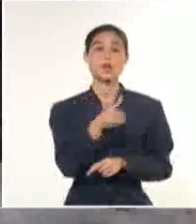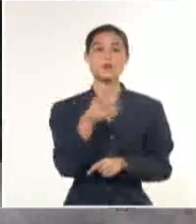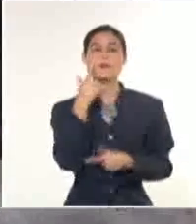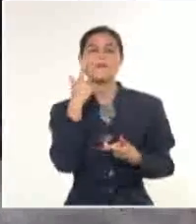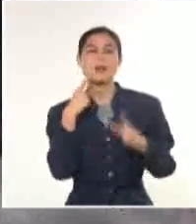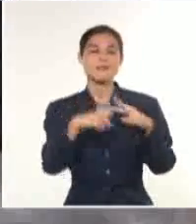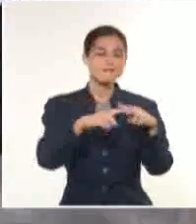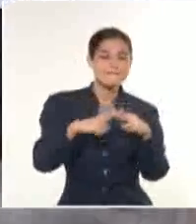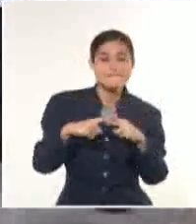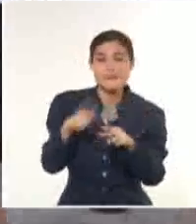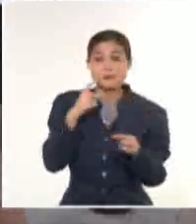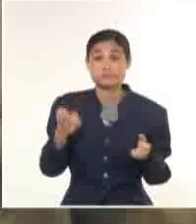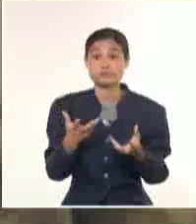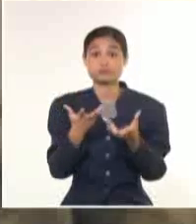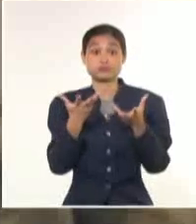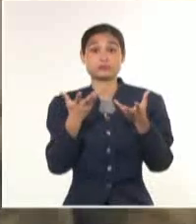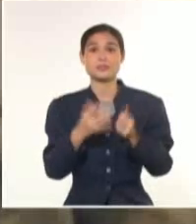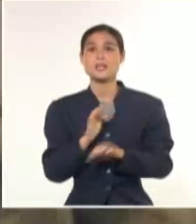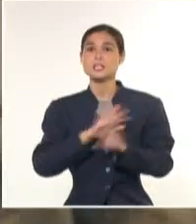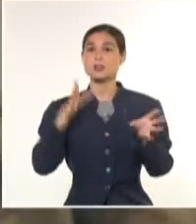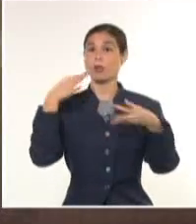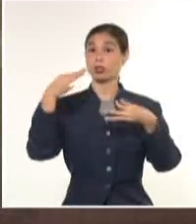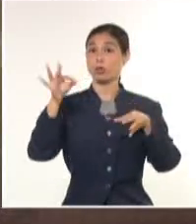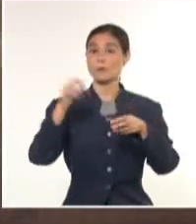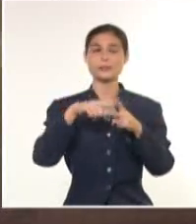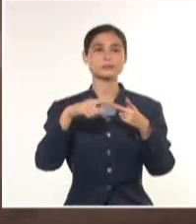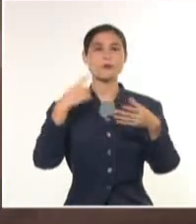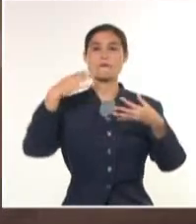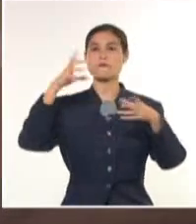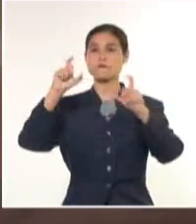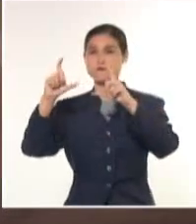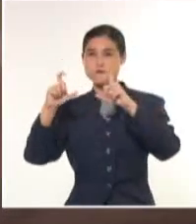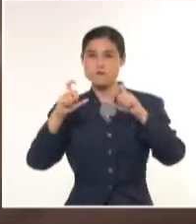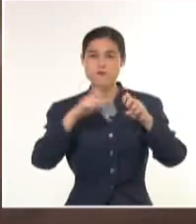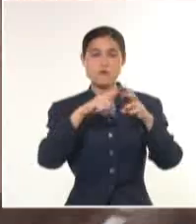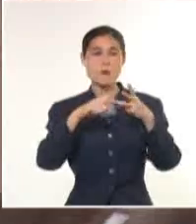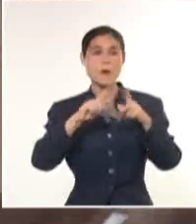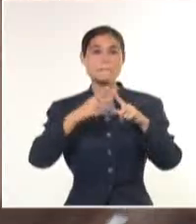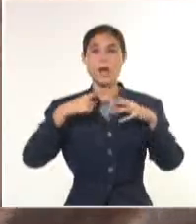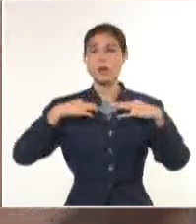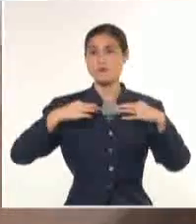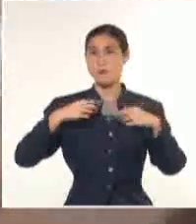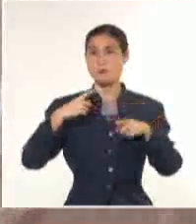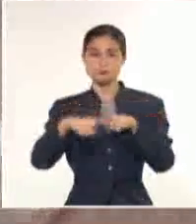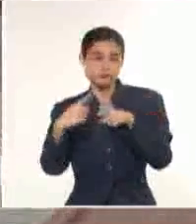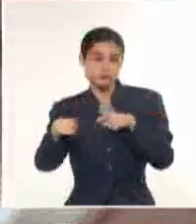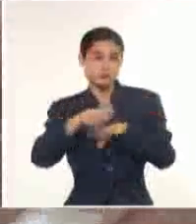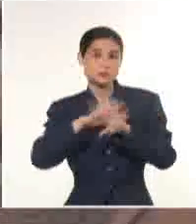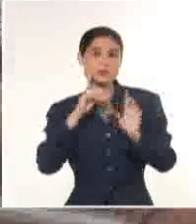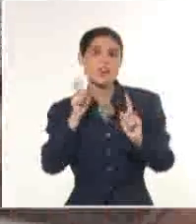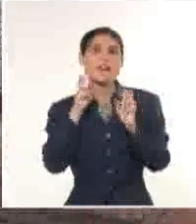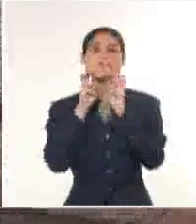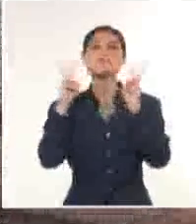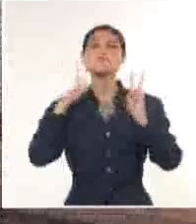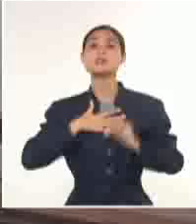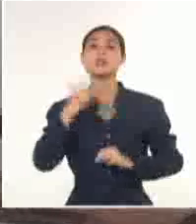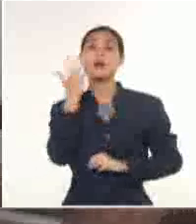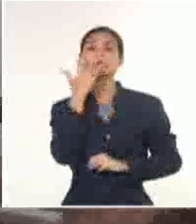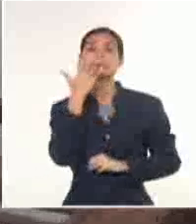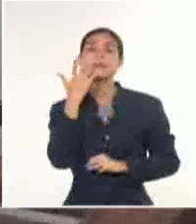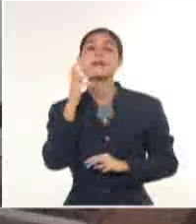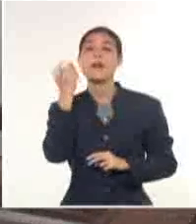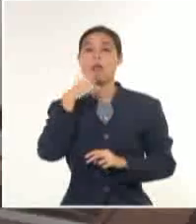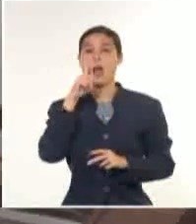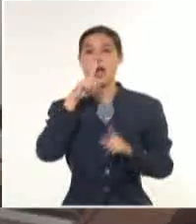Inmueble donde se cuenta a través de documentos, fotografías y objetos personales la corta pero intensa vida del joven cardenense que cayó